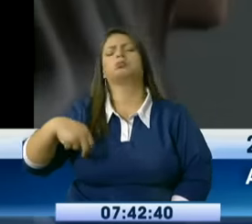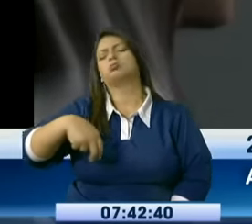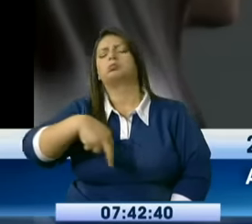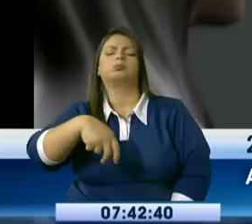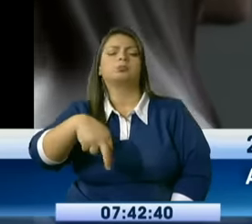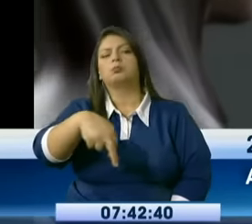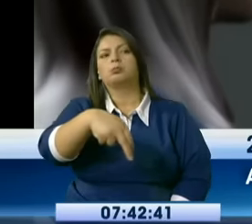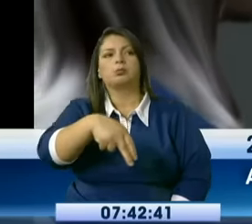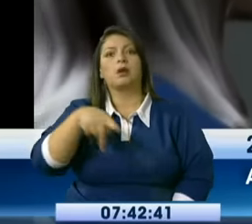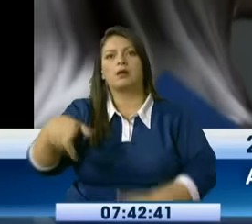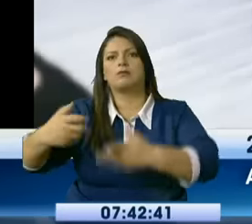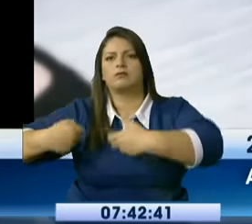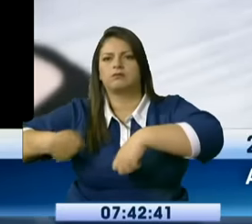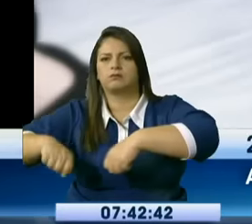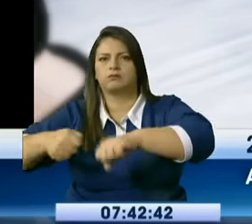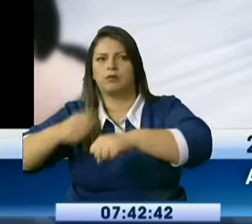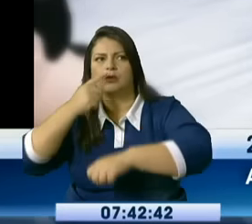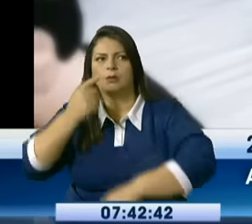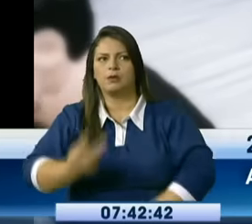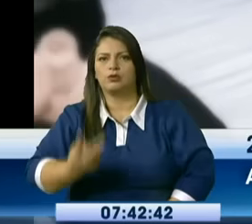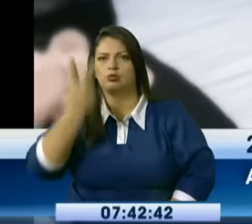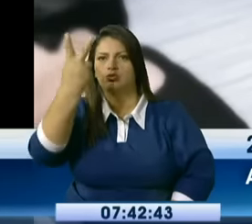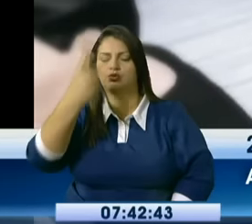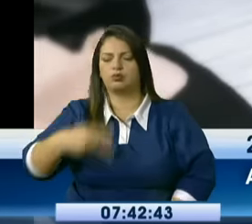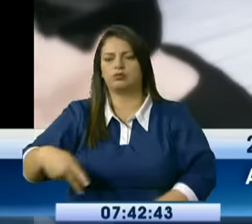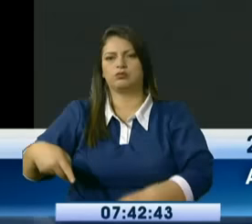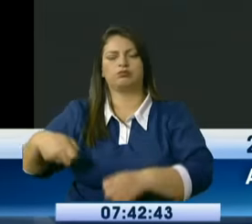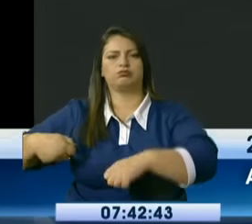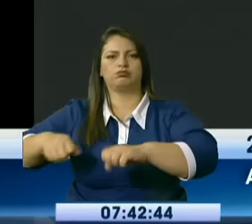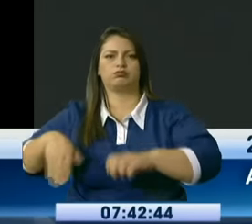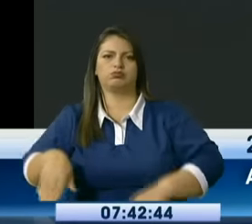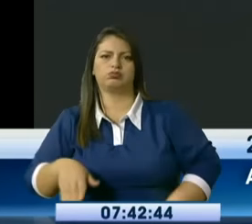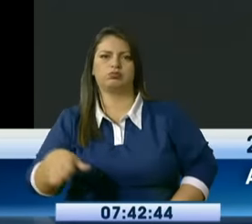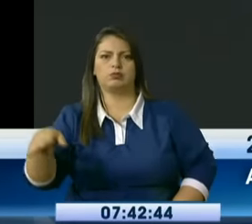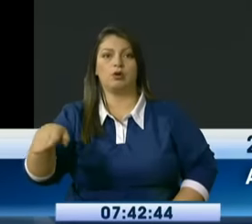mira, regresa y se baja uno, me coge por detrás,